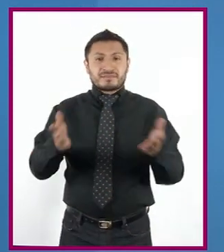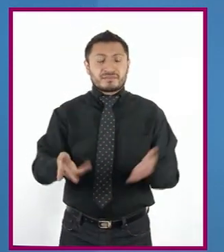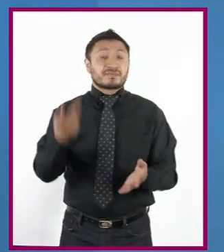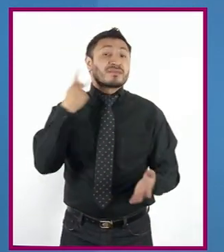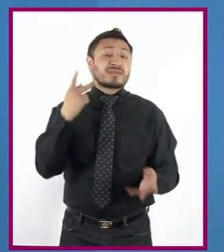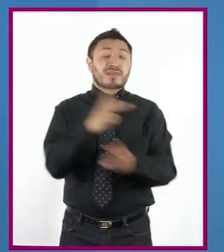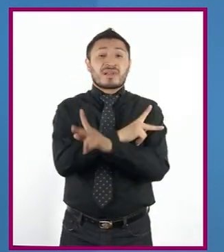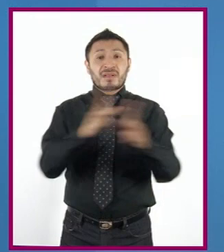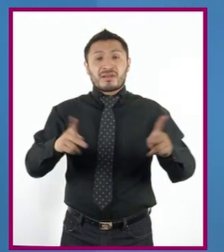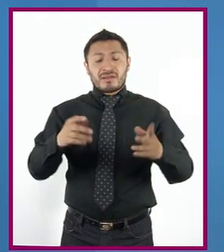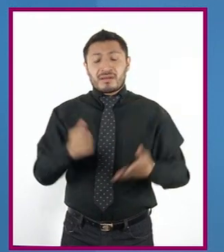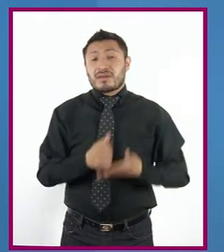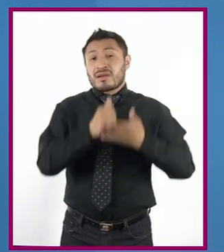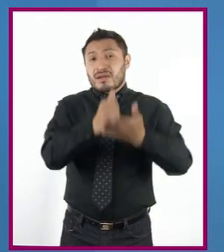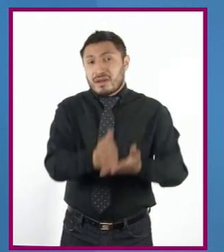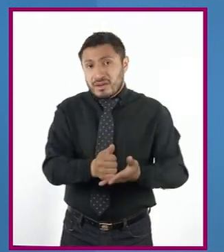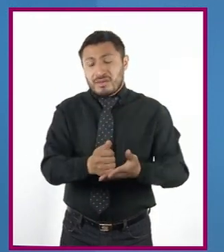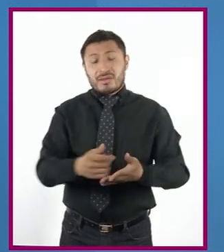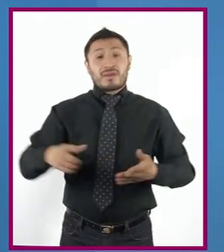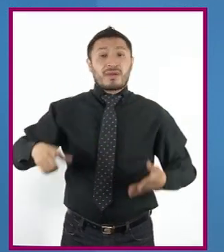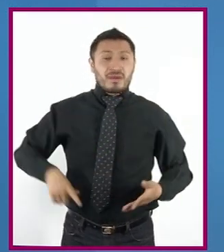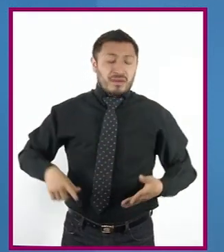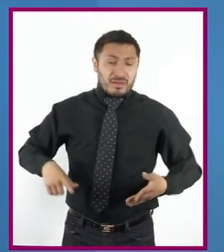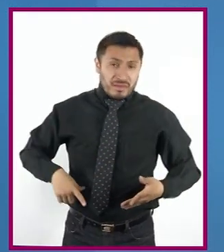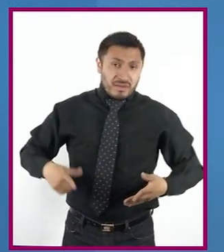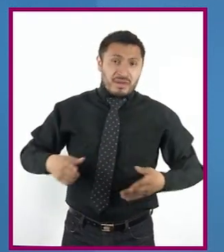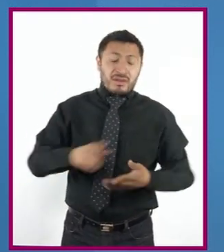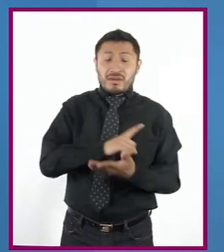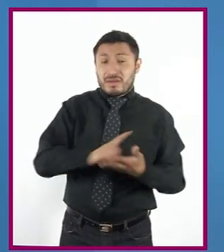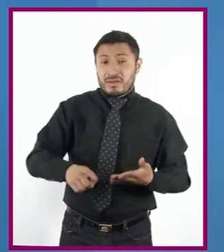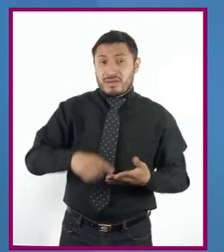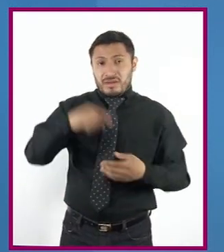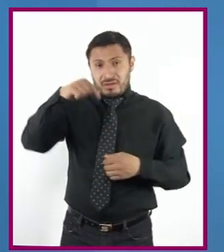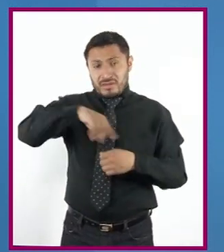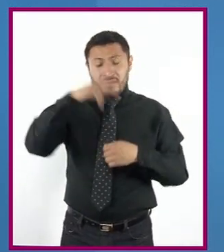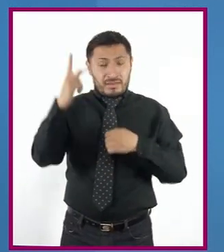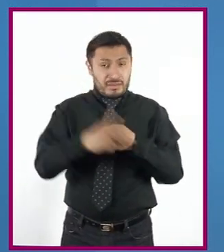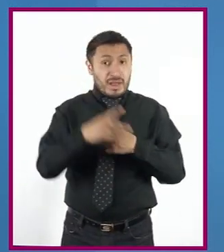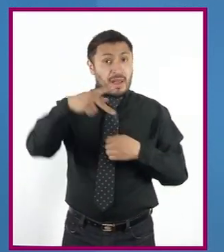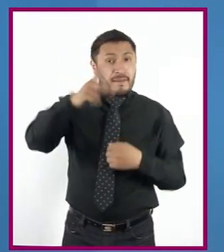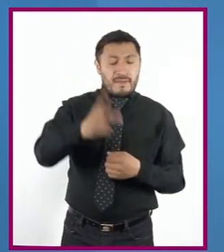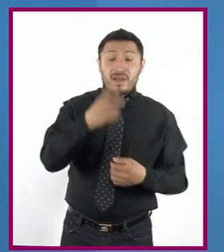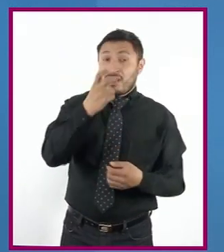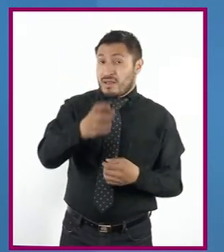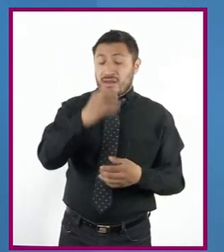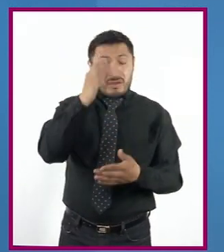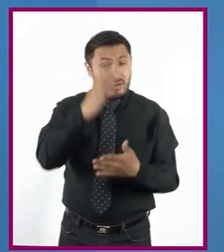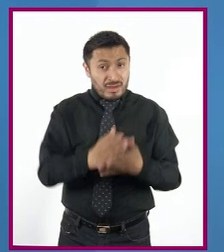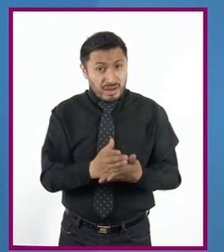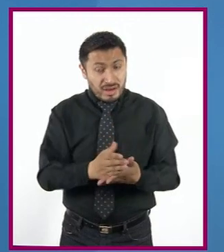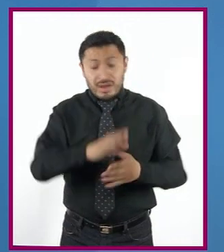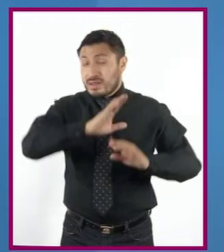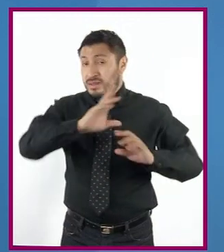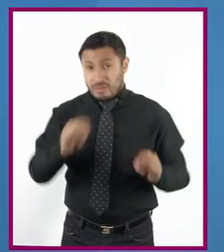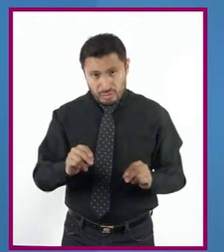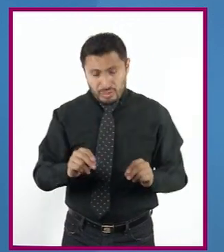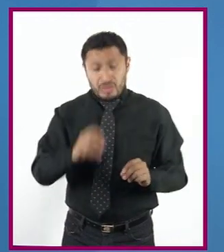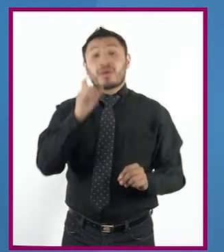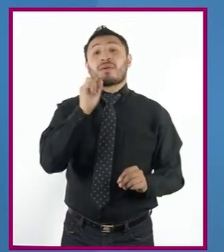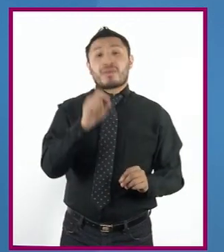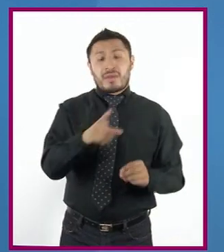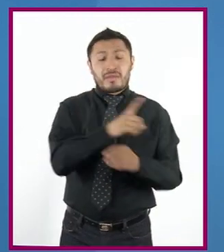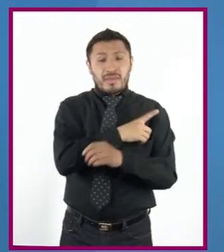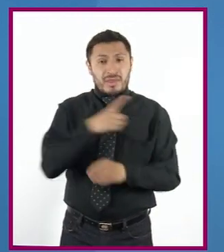públicas que fortalezcan el Estado de Derecho en nuestro país. Pero no solo eso, también se debe